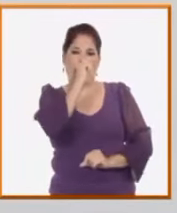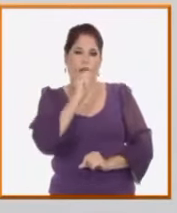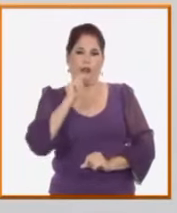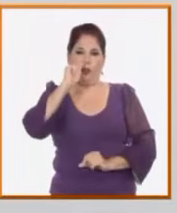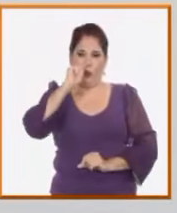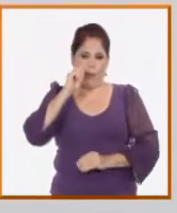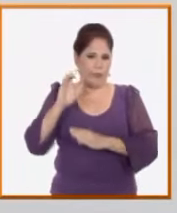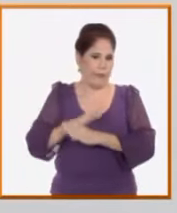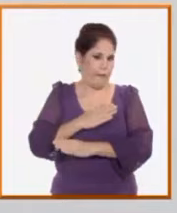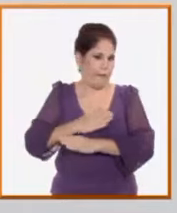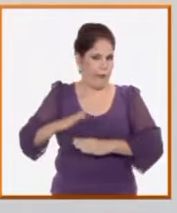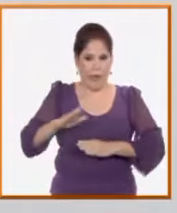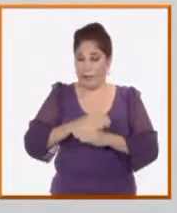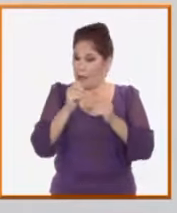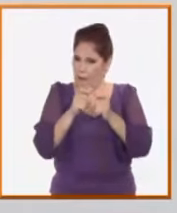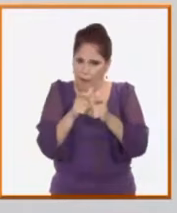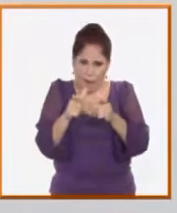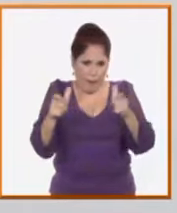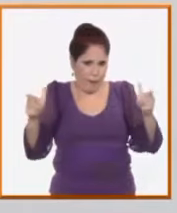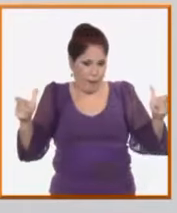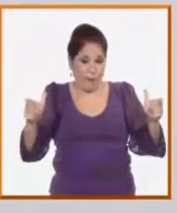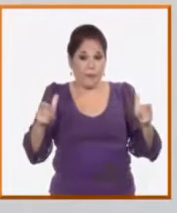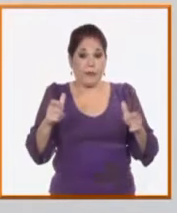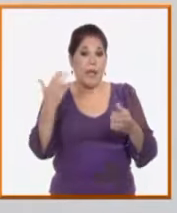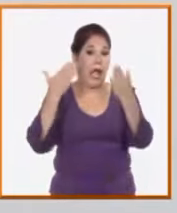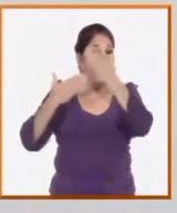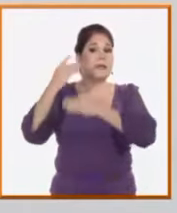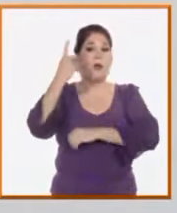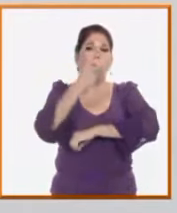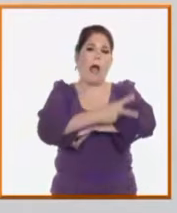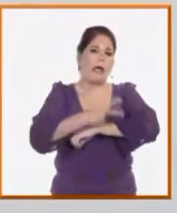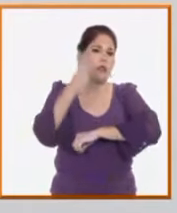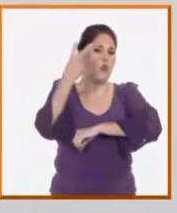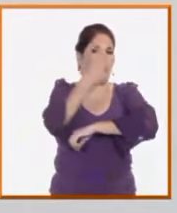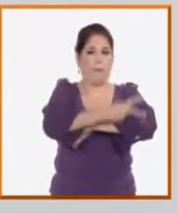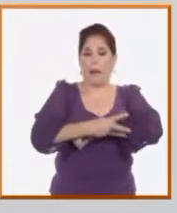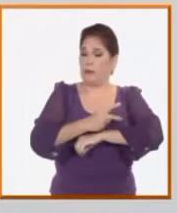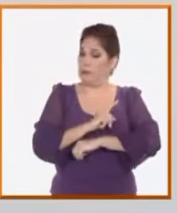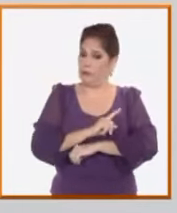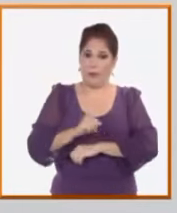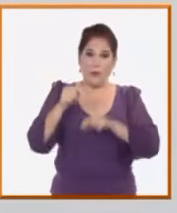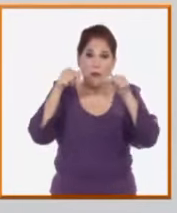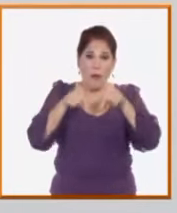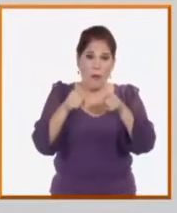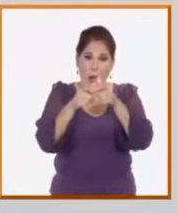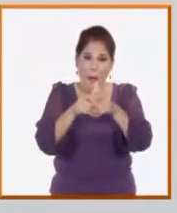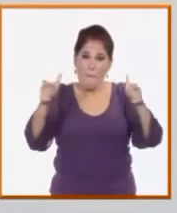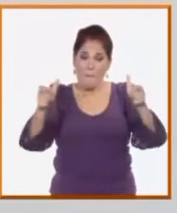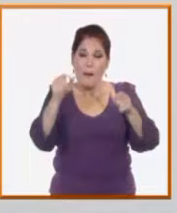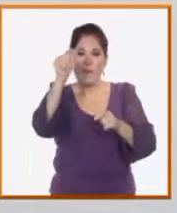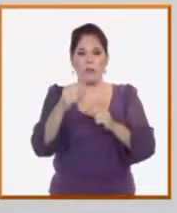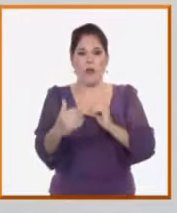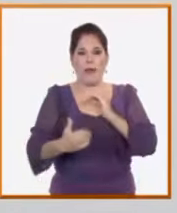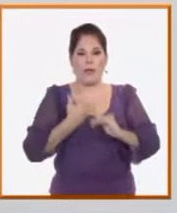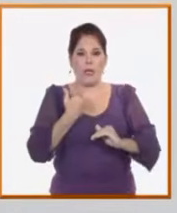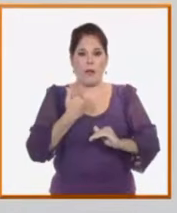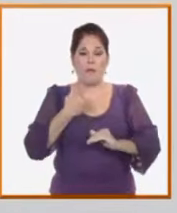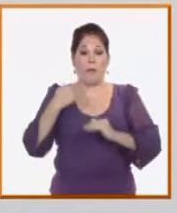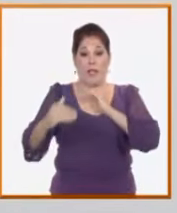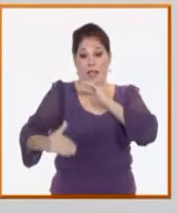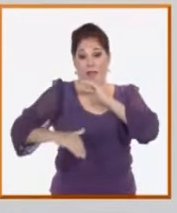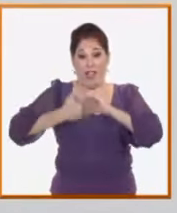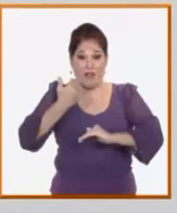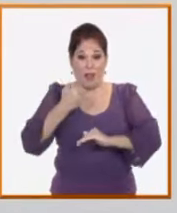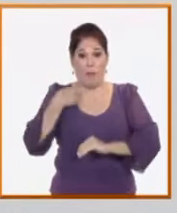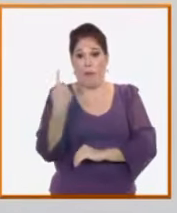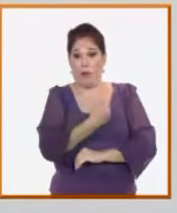decir se incrementan cuatro orígenes principales y los países donde se emite o se intenta introducir drogas